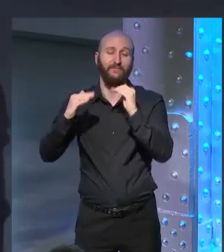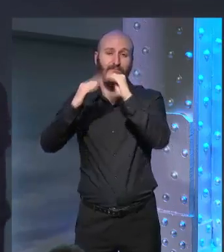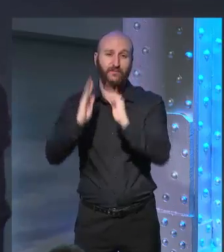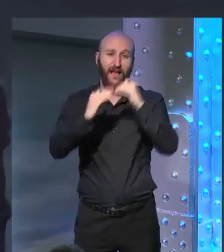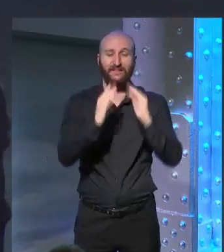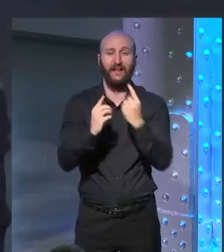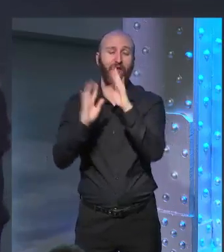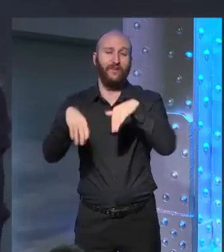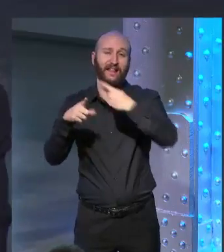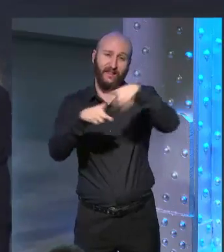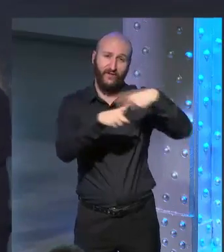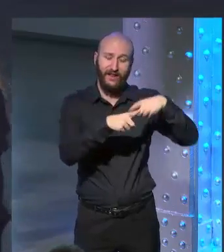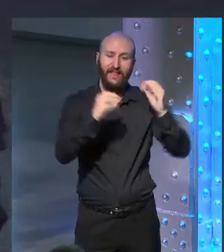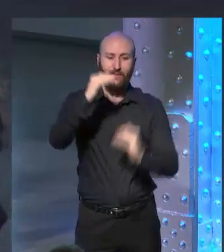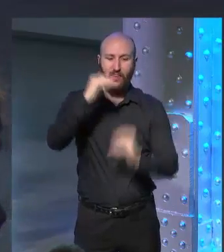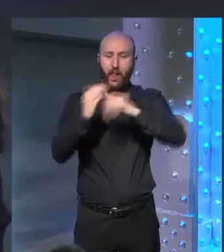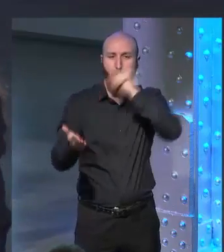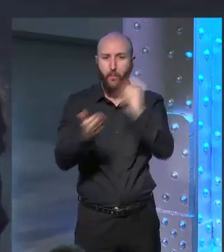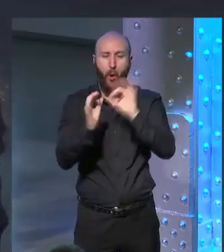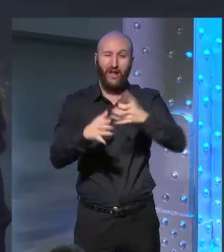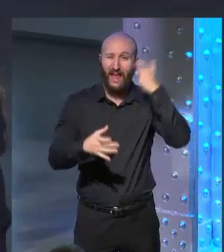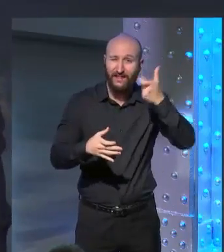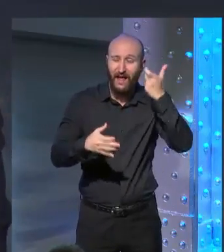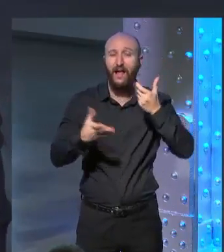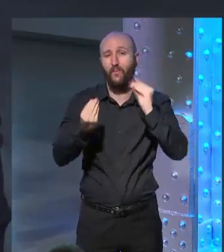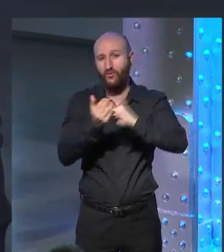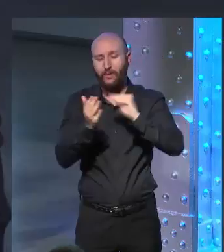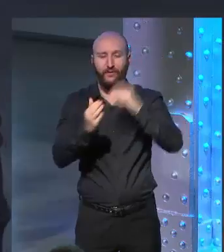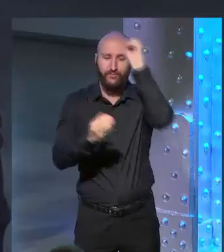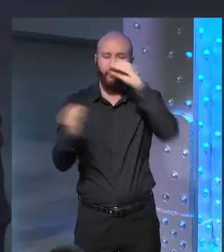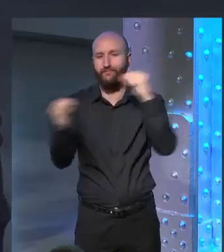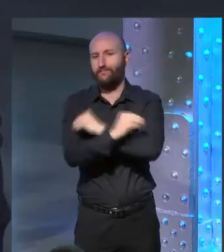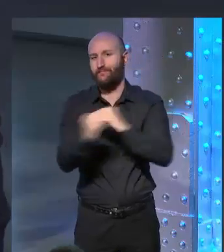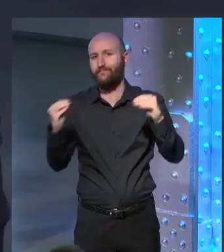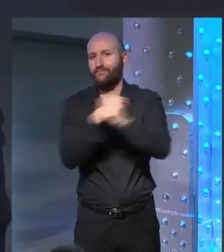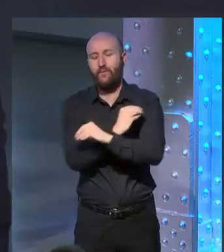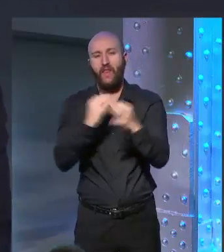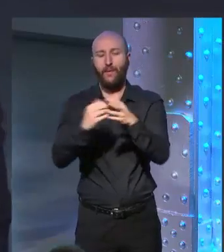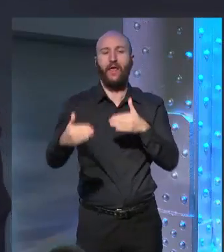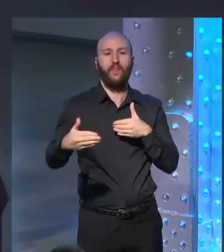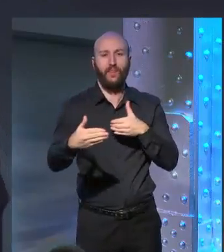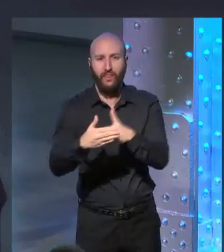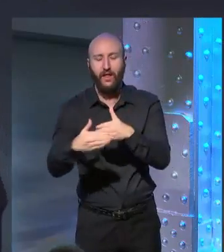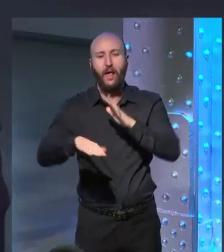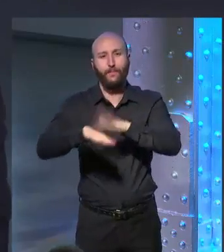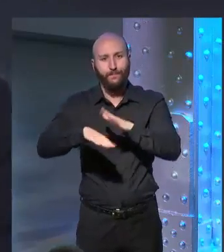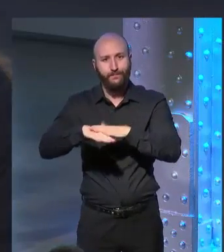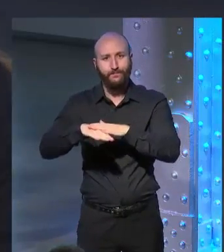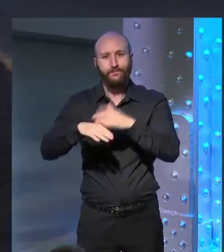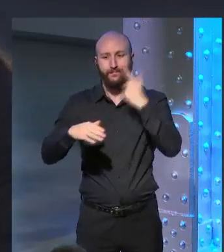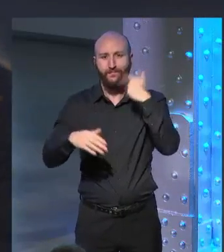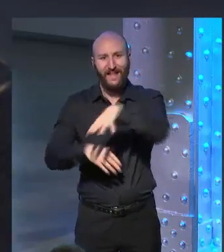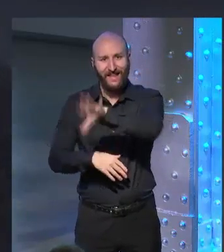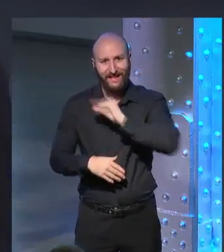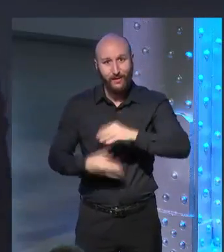habrá que coser menos, pero está claro que hablamos a veces idiomas distintos y tenemos que saber acercarnos y saber conectar con ellos para entenderles y